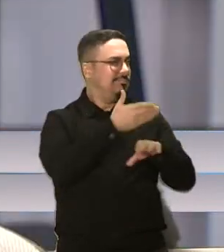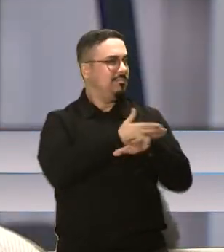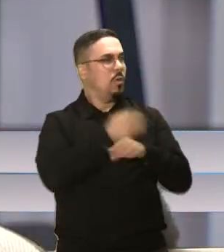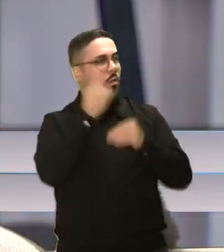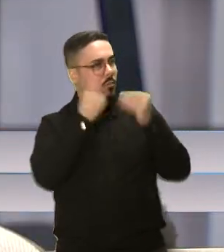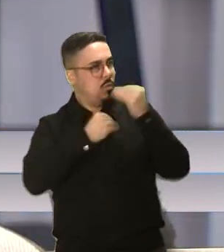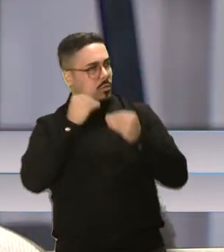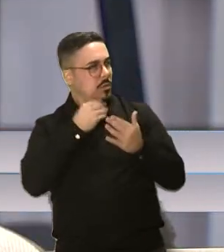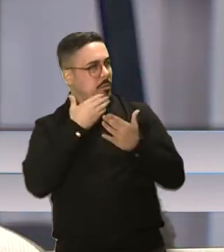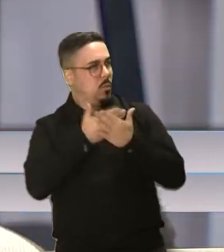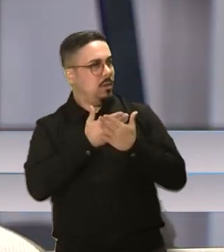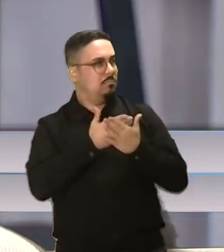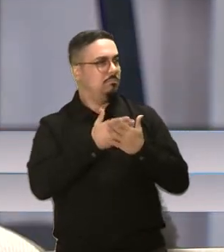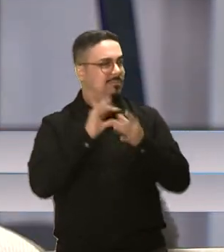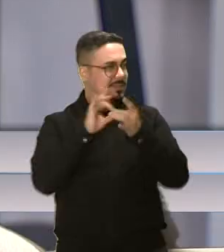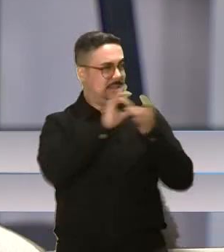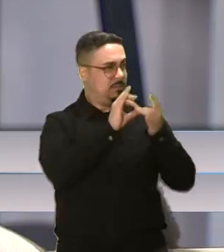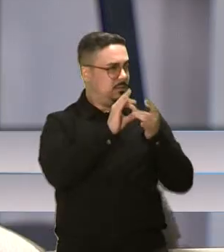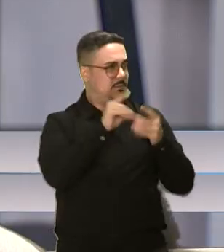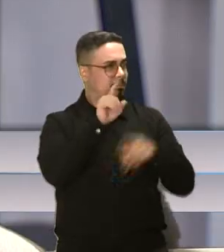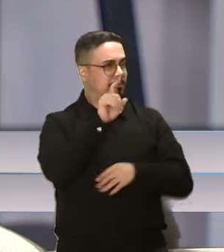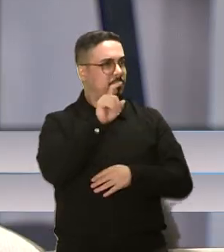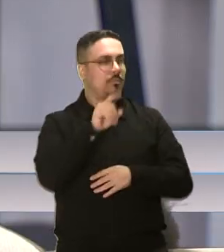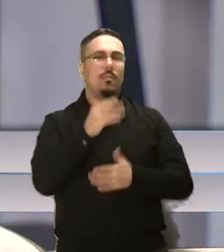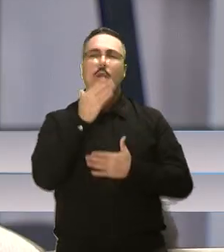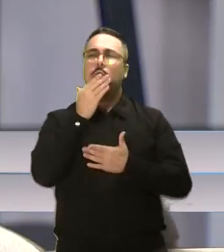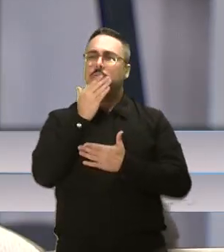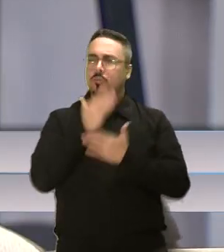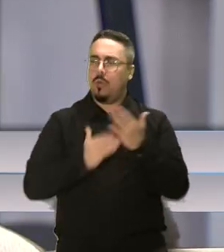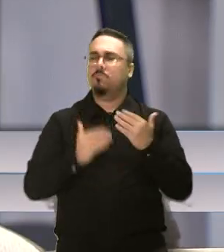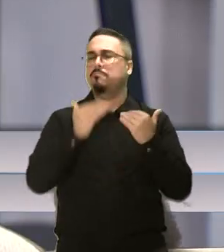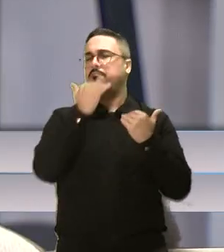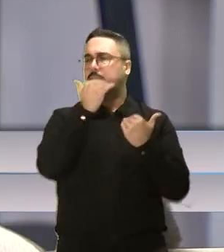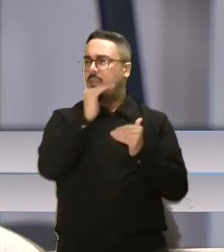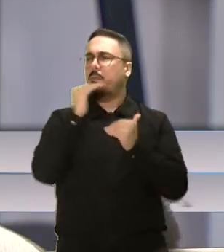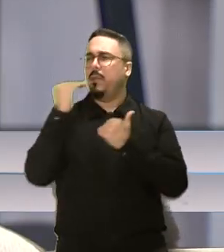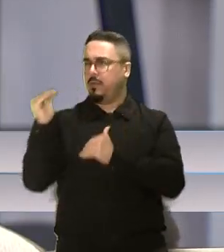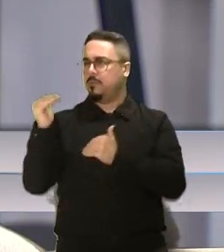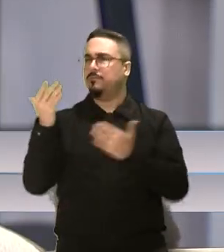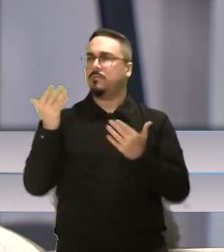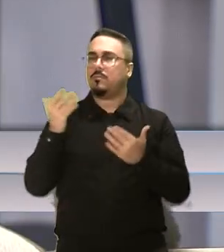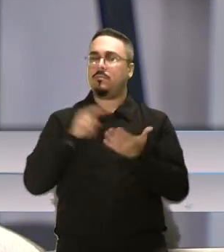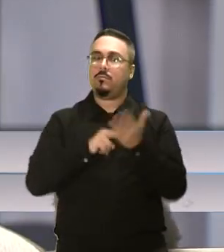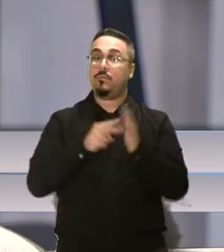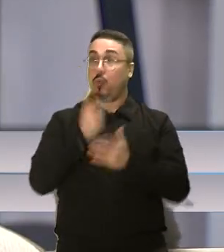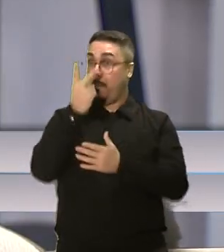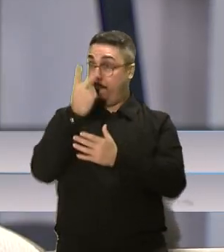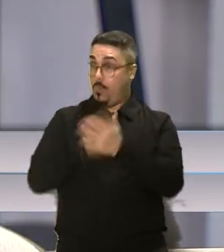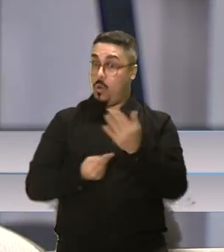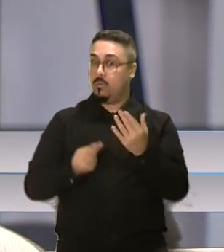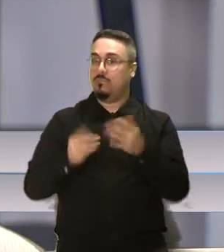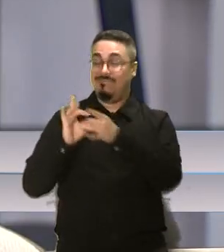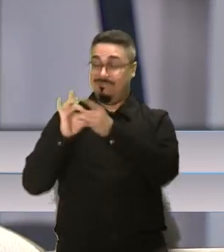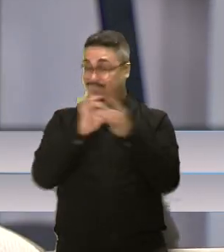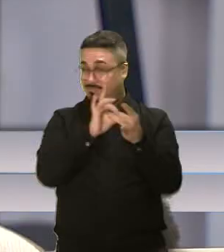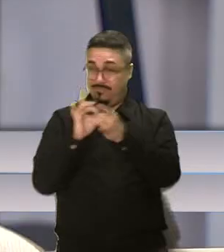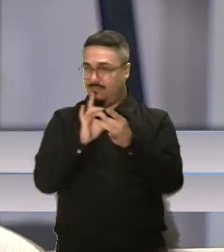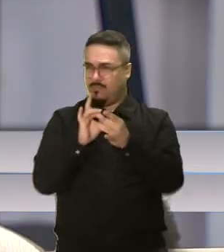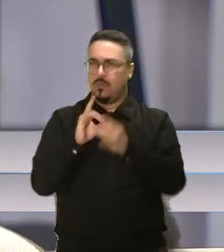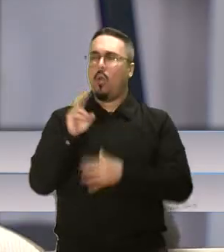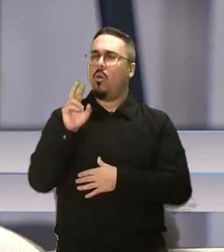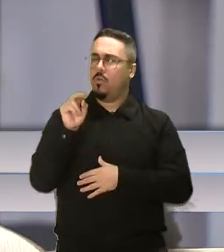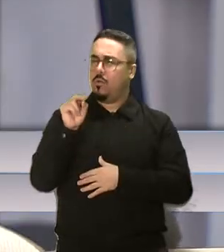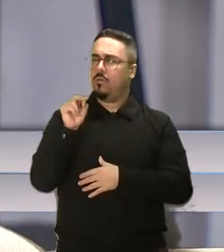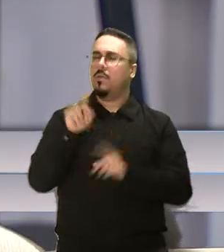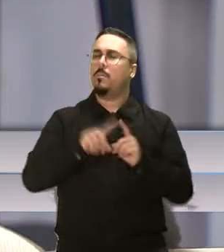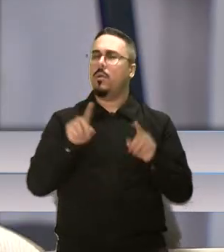sí hay limitaciones en ambas áreas verdad no están eh las dos relacionadas ciertamente pero sí